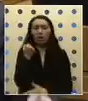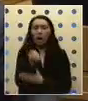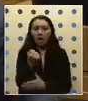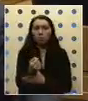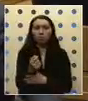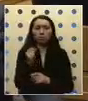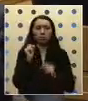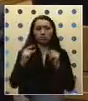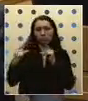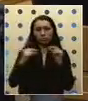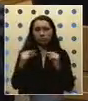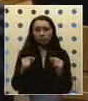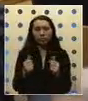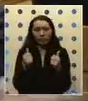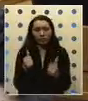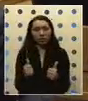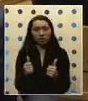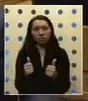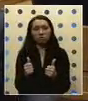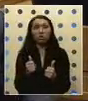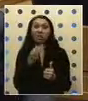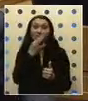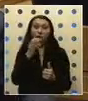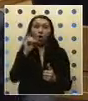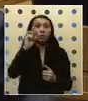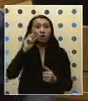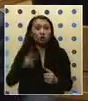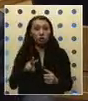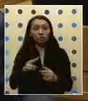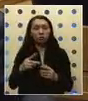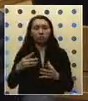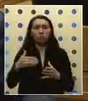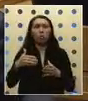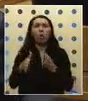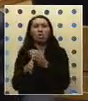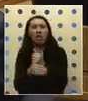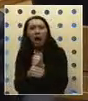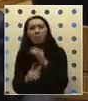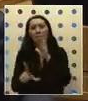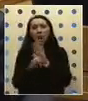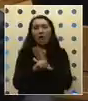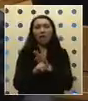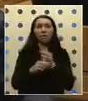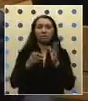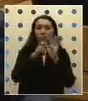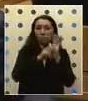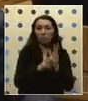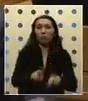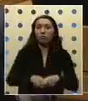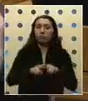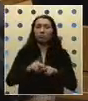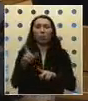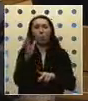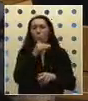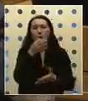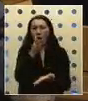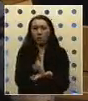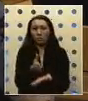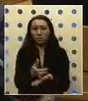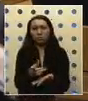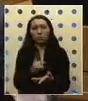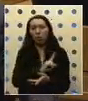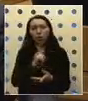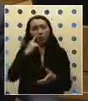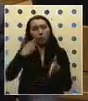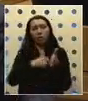efectivo. Decir que la oposición ha entrampado las leyes, ha entrampado el presupuesto, es tan injusto como no reconocer que